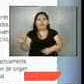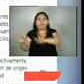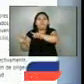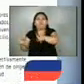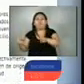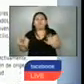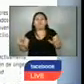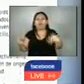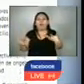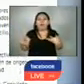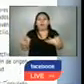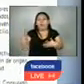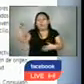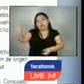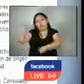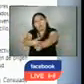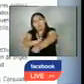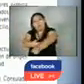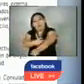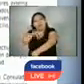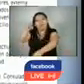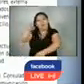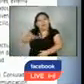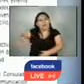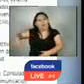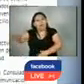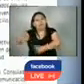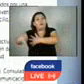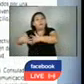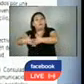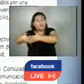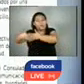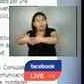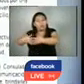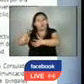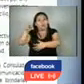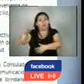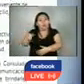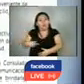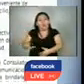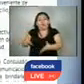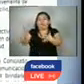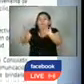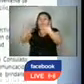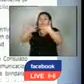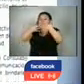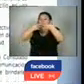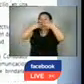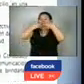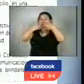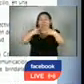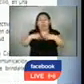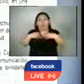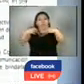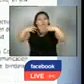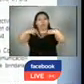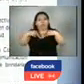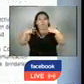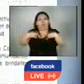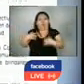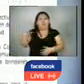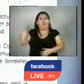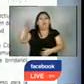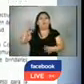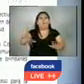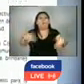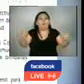fallecieron y uno que se encuentra hospitalizado en Maryland, en los Estados Unidos, tras una intoxicación por inhalación de monóxido de carbono proveniente de